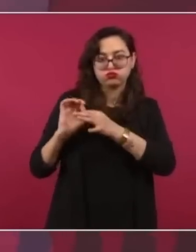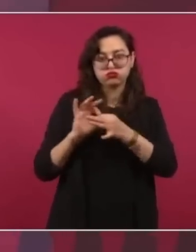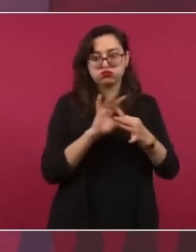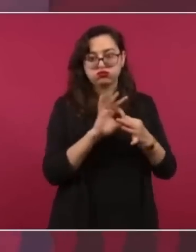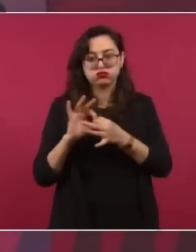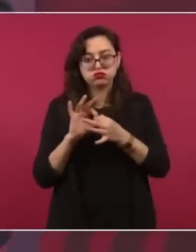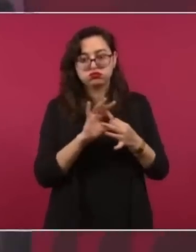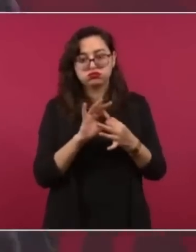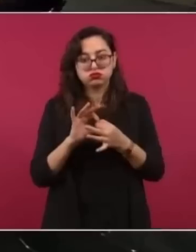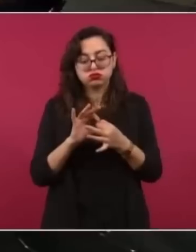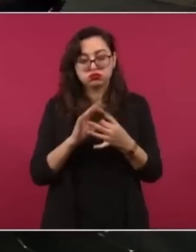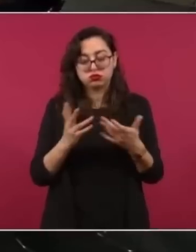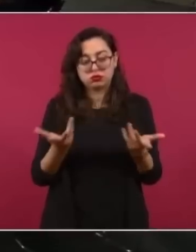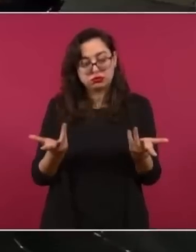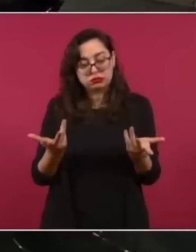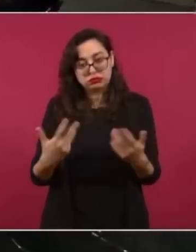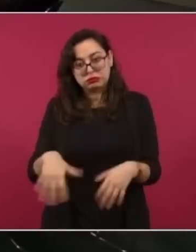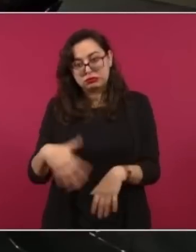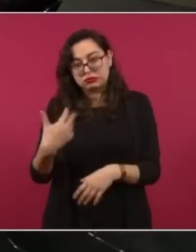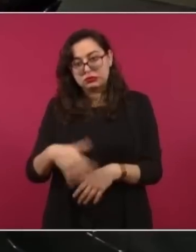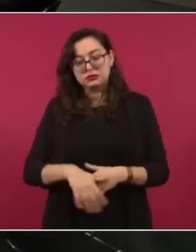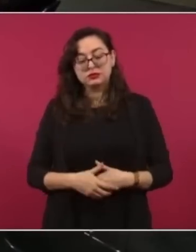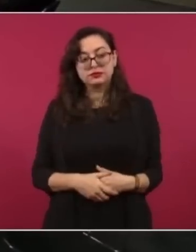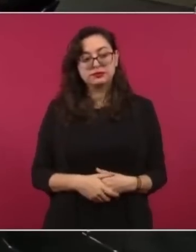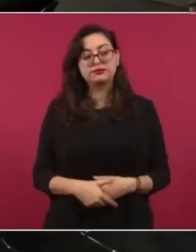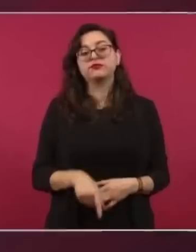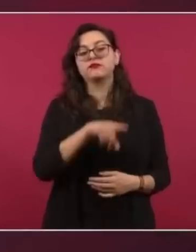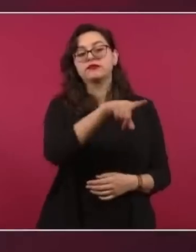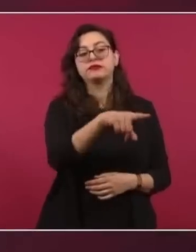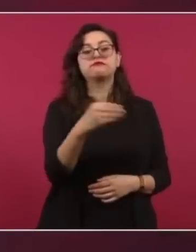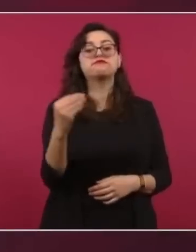Se equivocó el abogado,